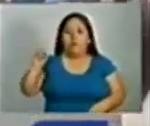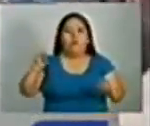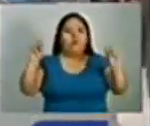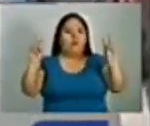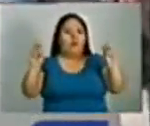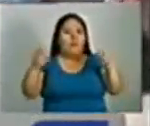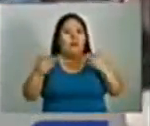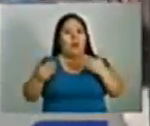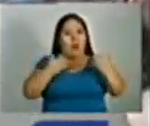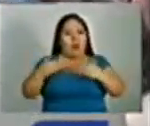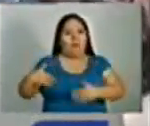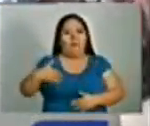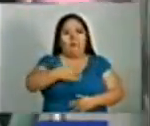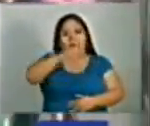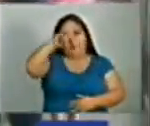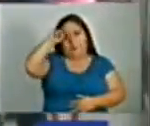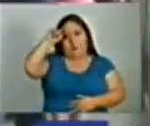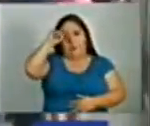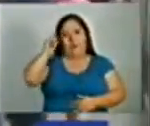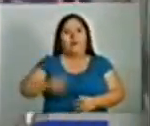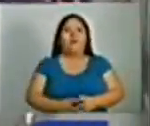las últimas horas.